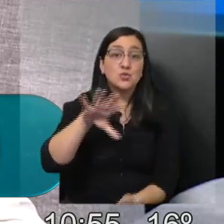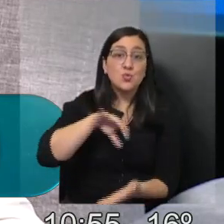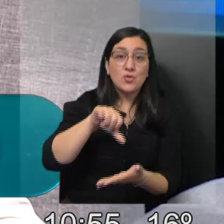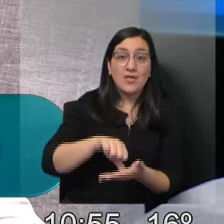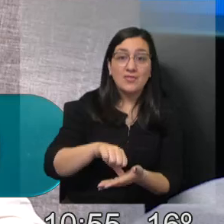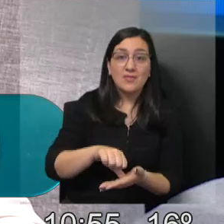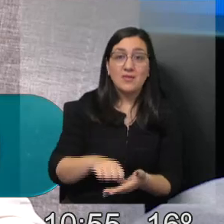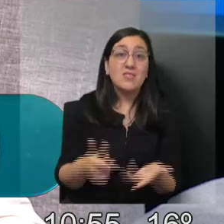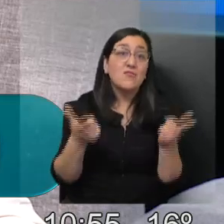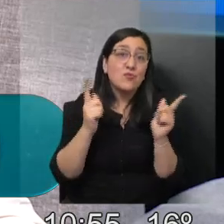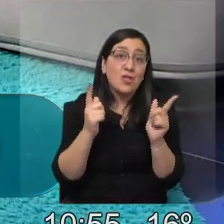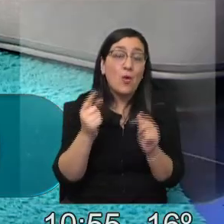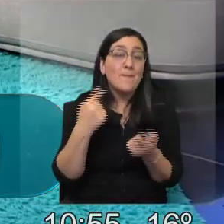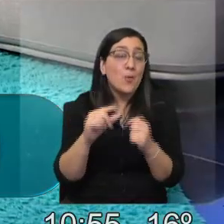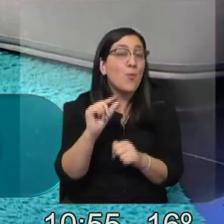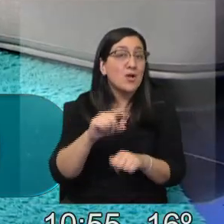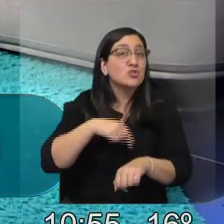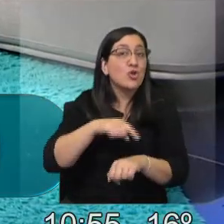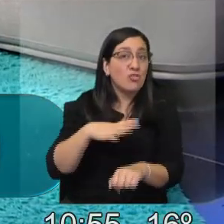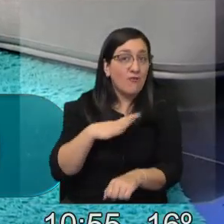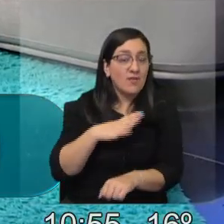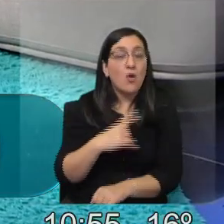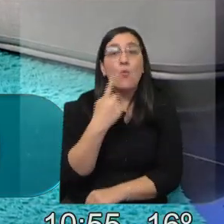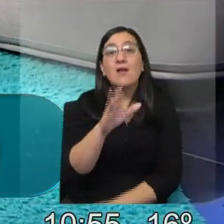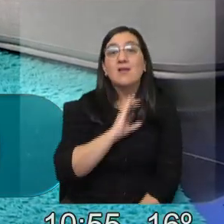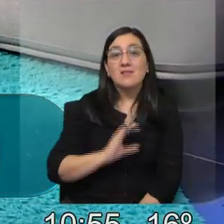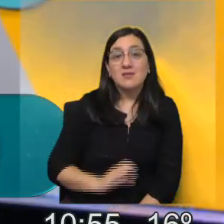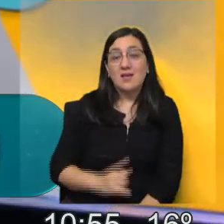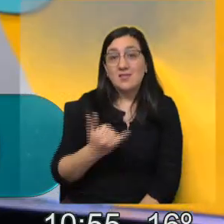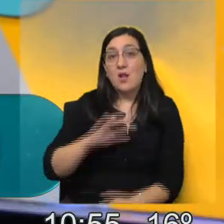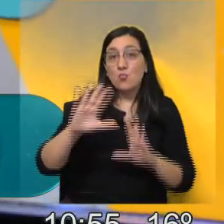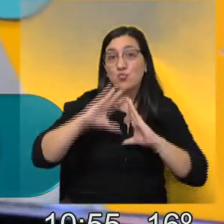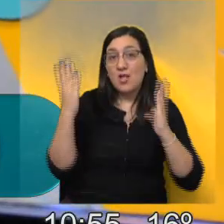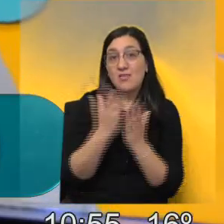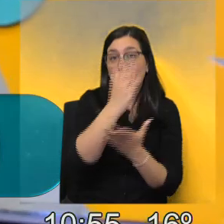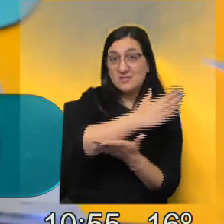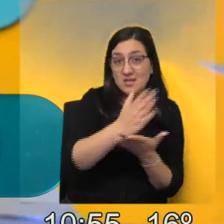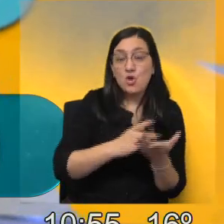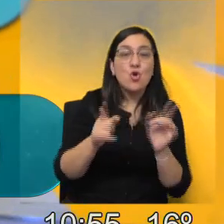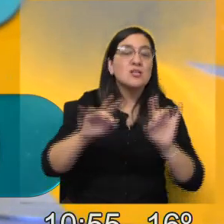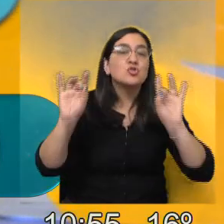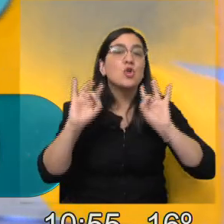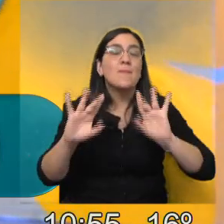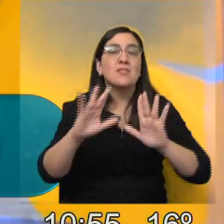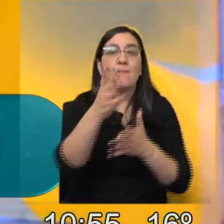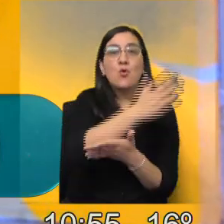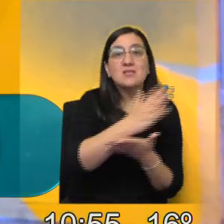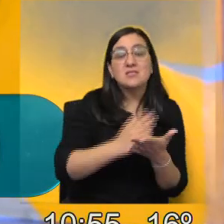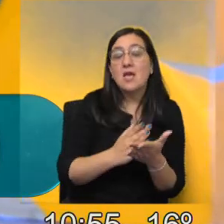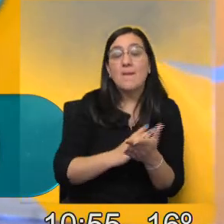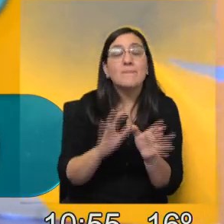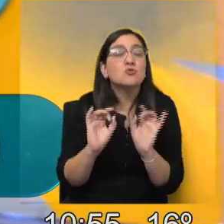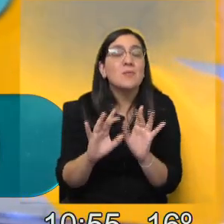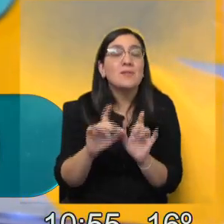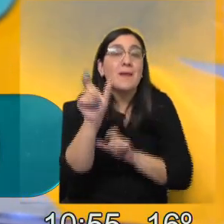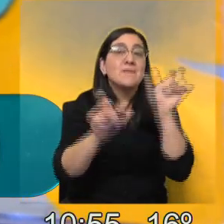pocas horas que llevo aquí. Qué lindo. A ver, bueno, una de las características también que tiene este mundial es que no es poesía para poetas, sino que es para todo el